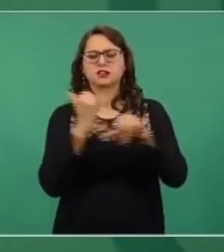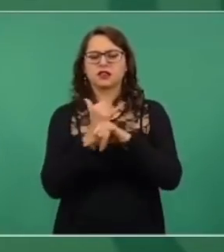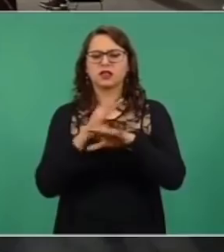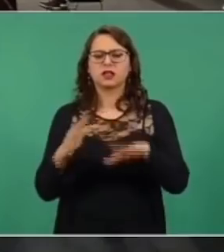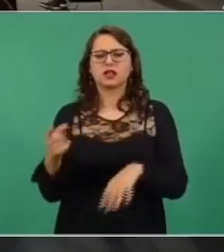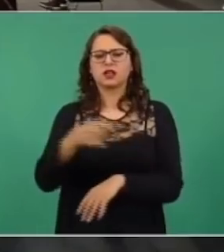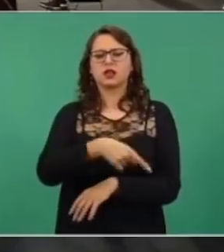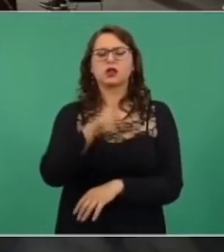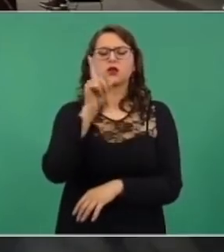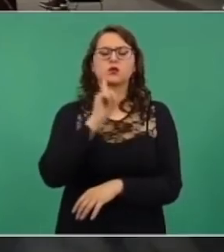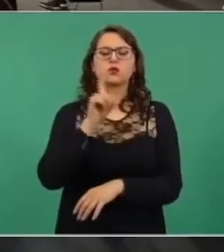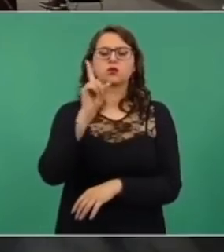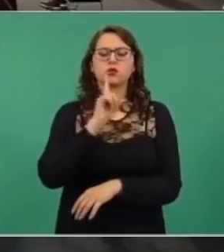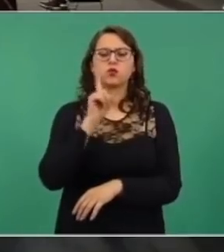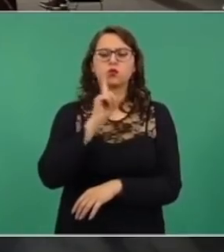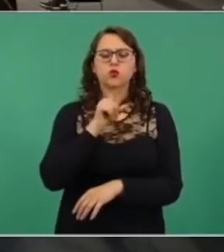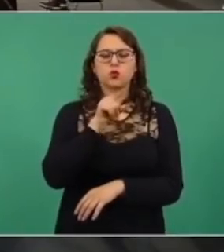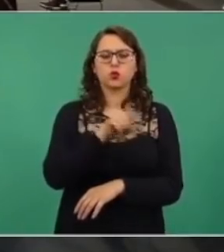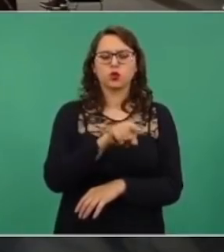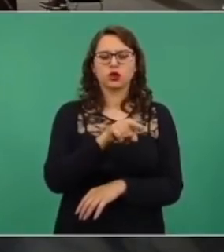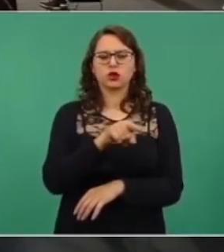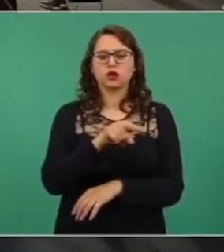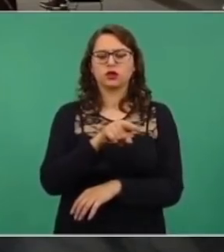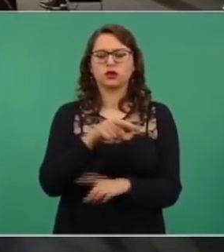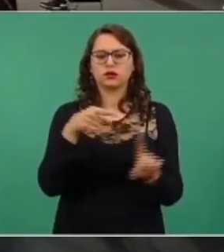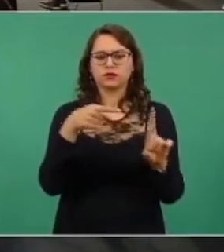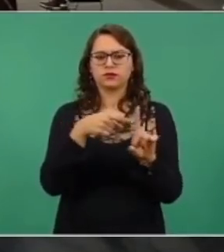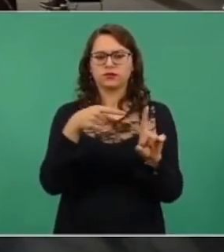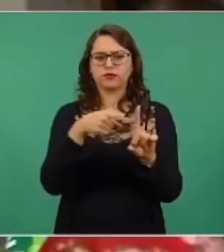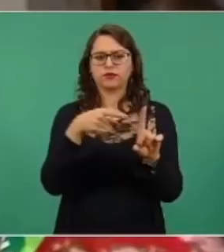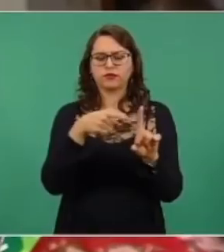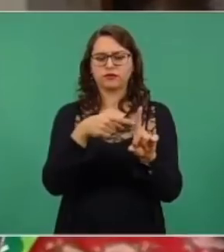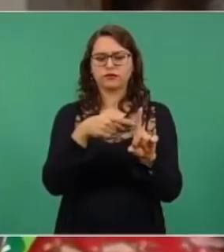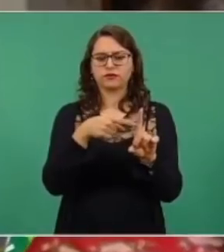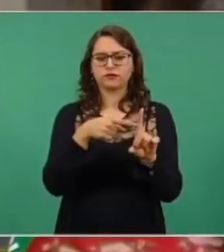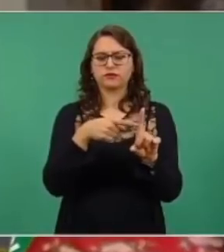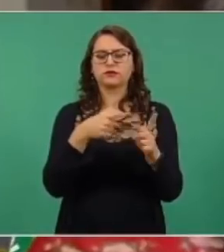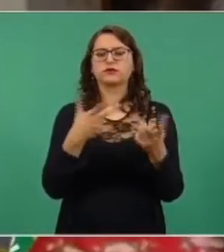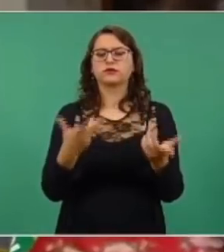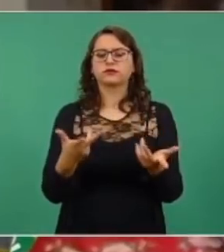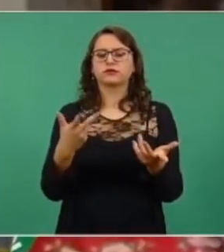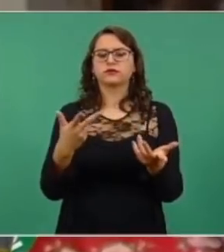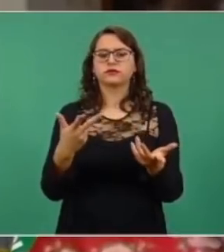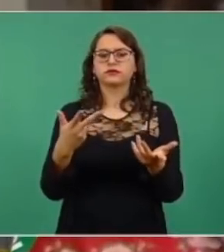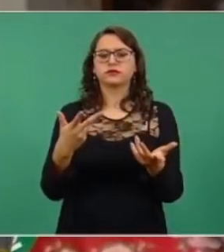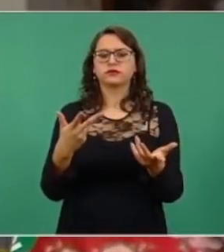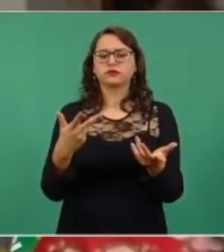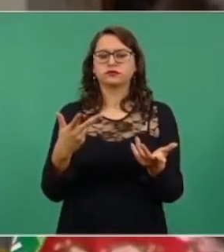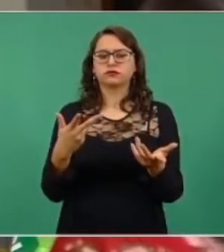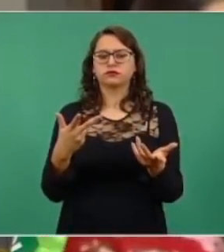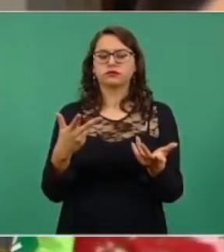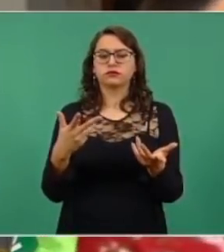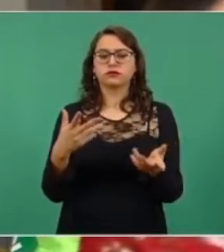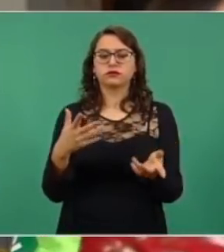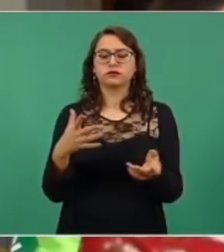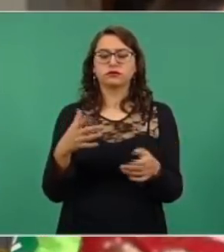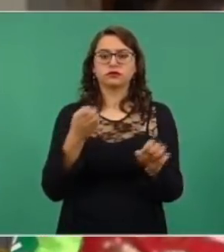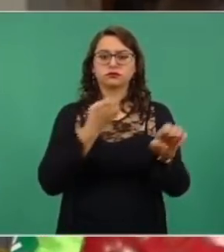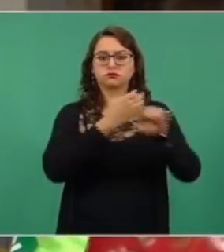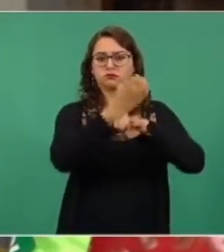señora Caraz le cobra a los estados, a los gobiernos de los estados como Puebla, para ir a hacer exposiciones